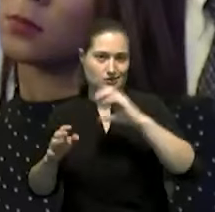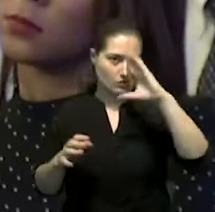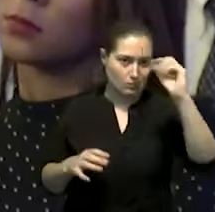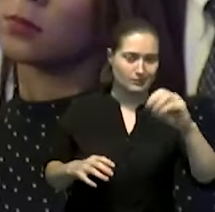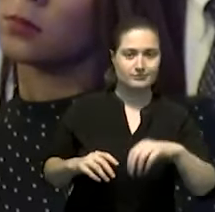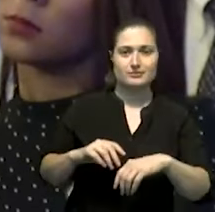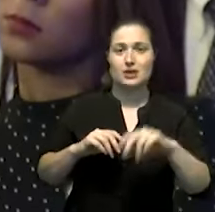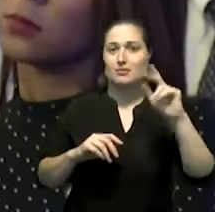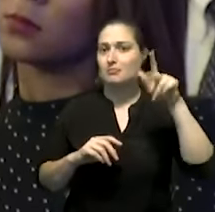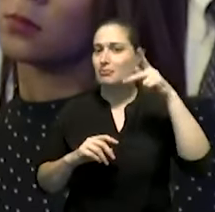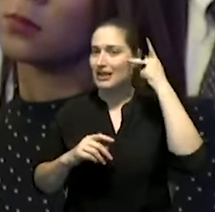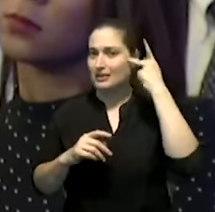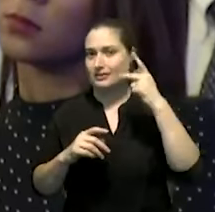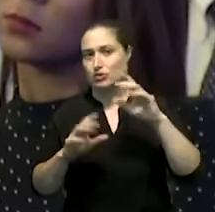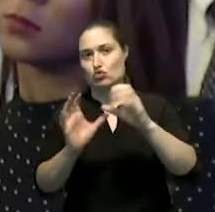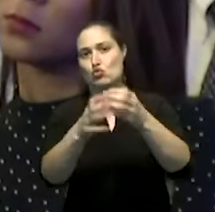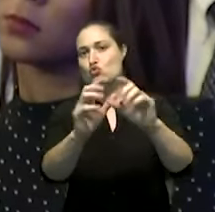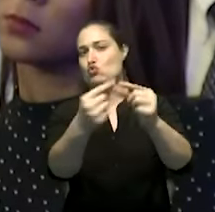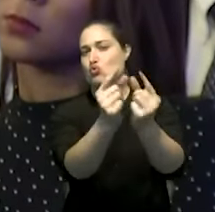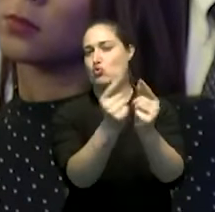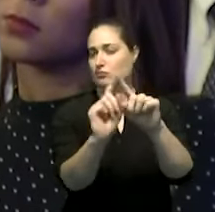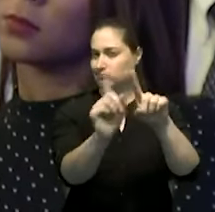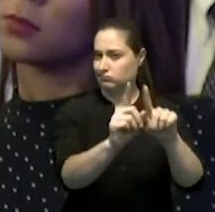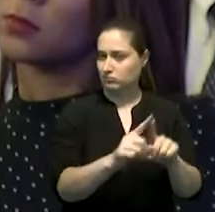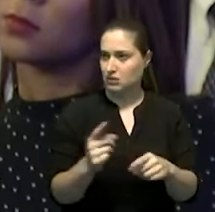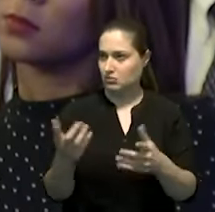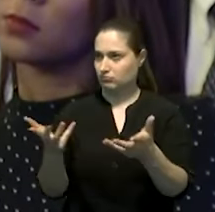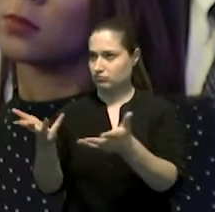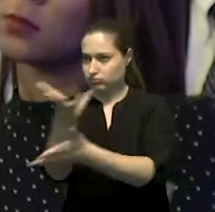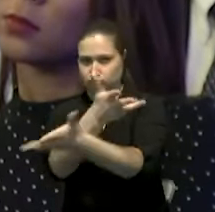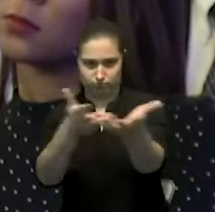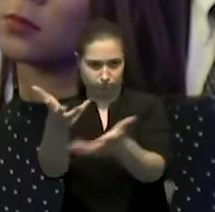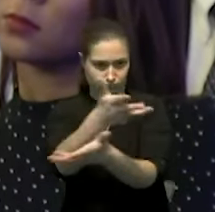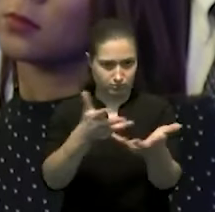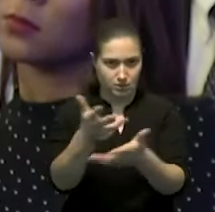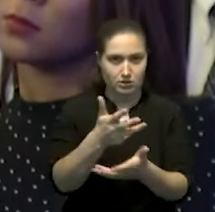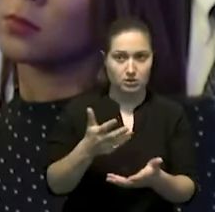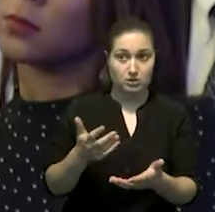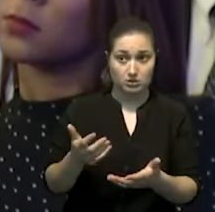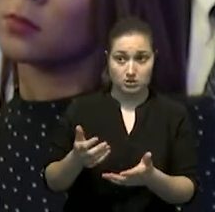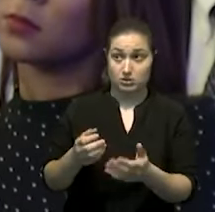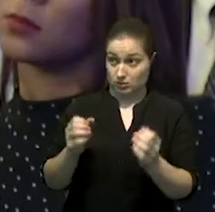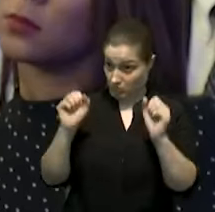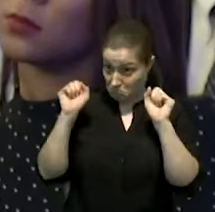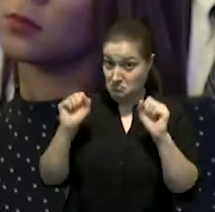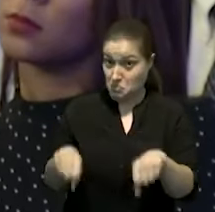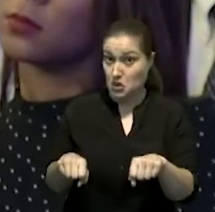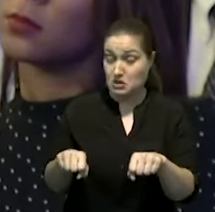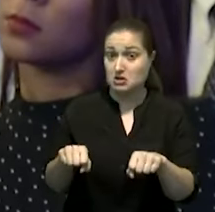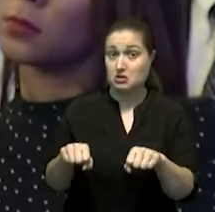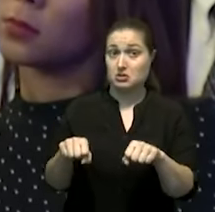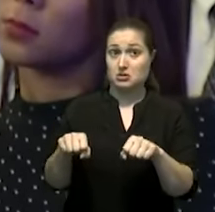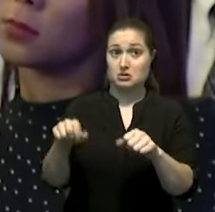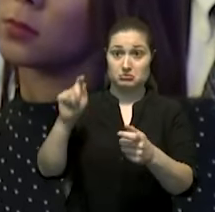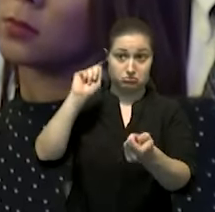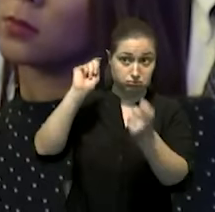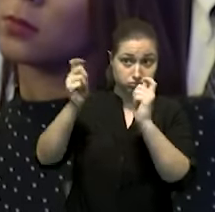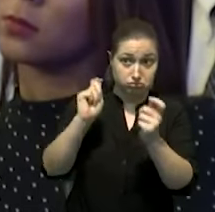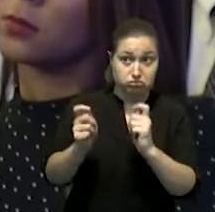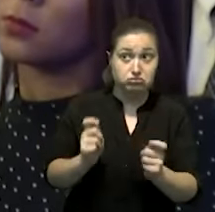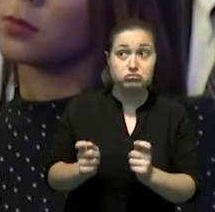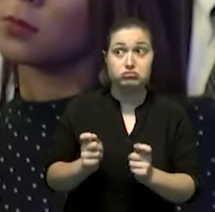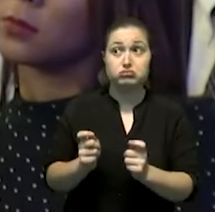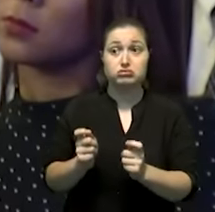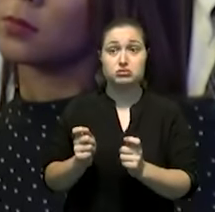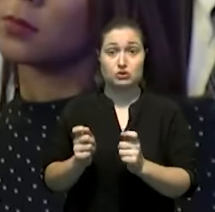políticos evidentemente el prm tiene mayoría en el congreso me pregunto si podría pasar una reforma qué tanto peso tendrán los